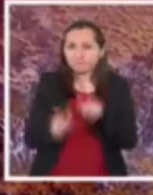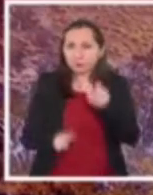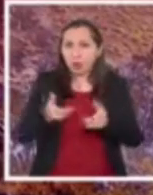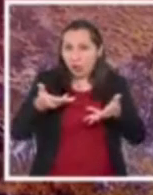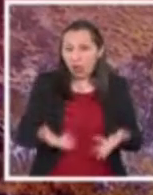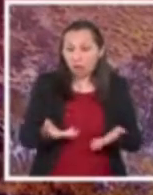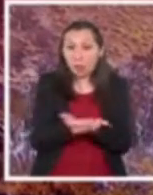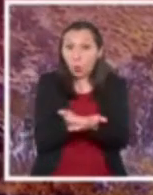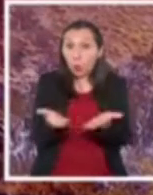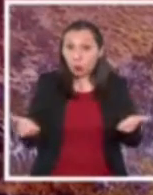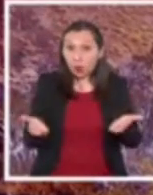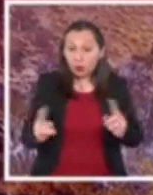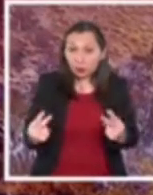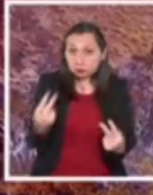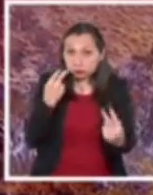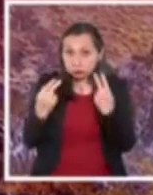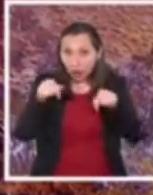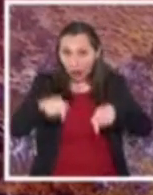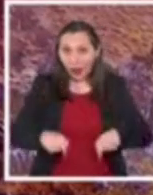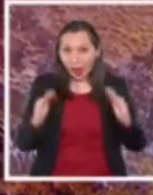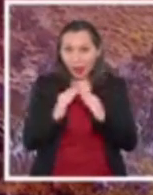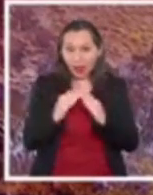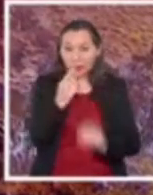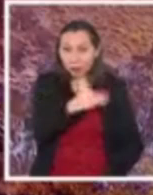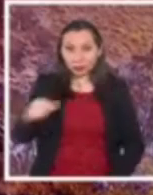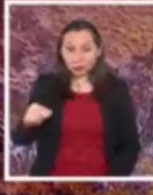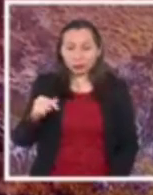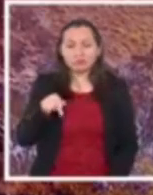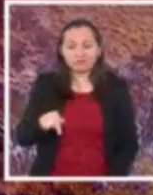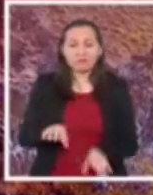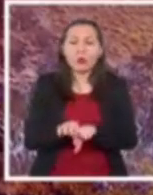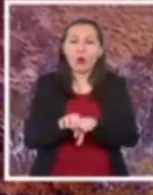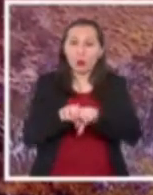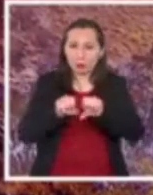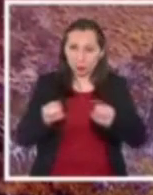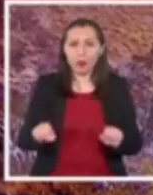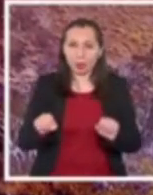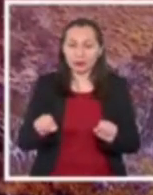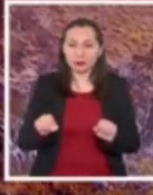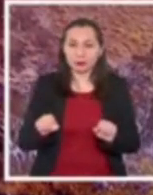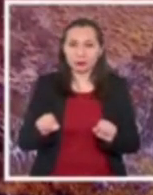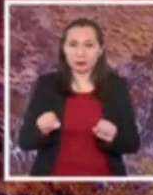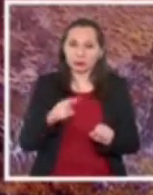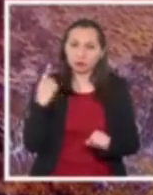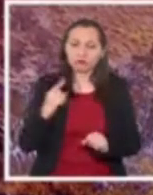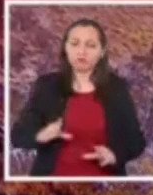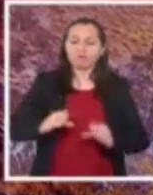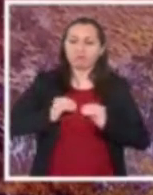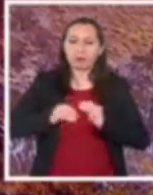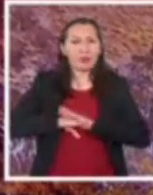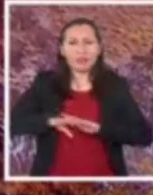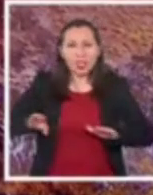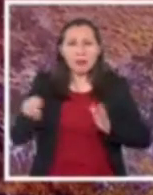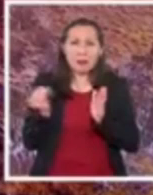y por lo tanto para ustedes que nos están escuchando hoy día en las casas es un compromiso que debemos asumir el